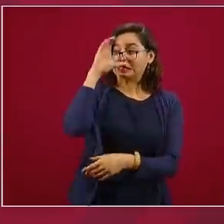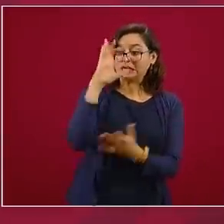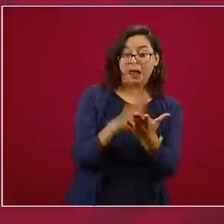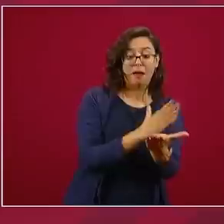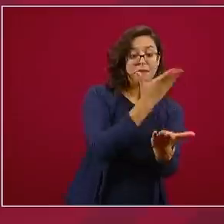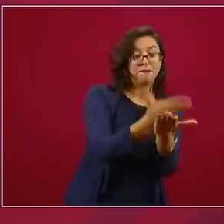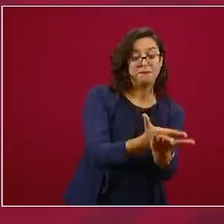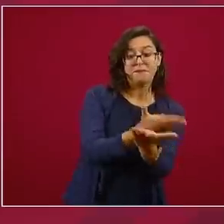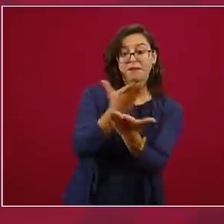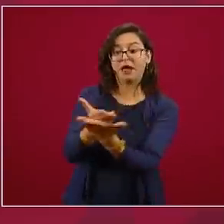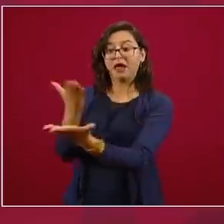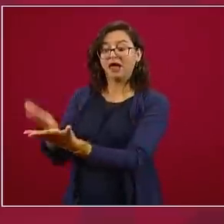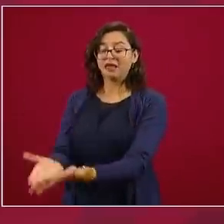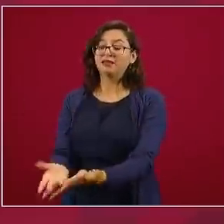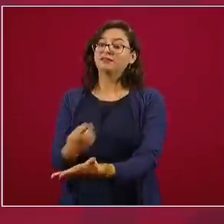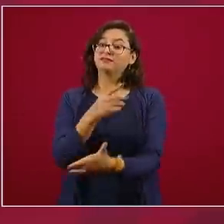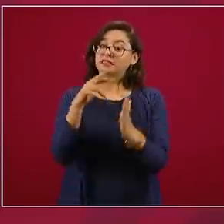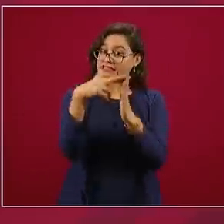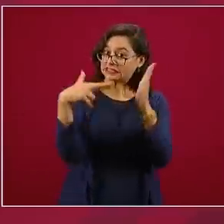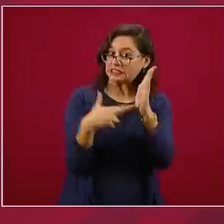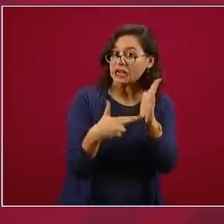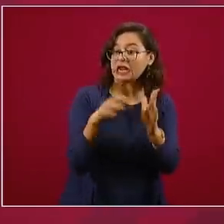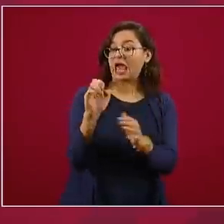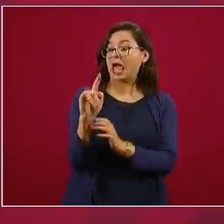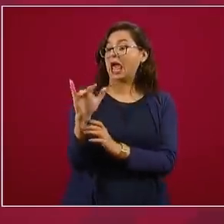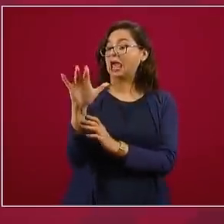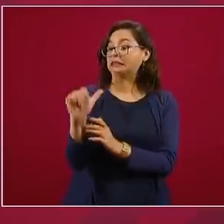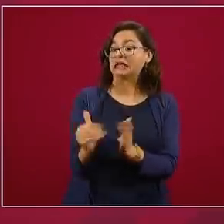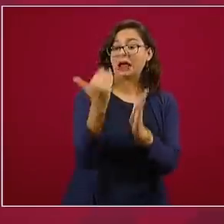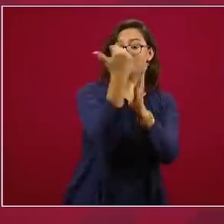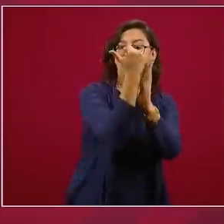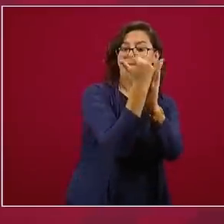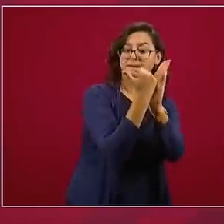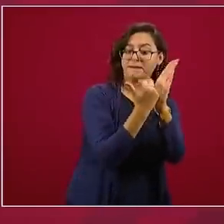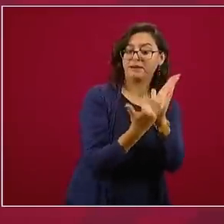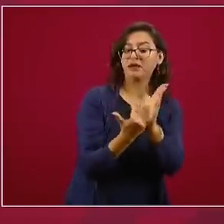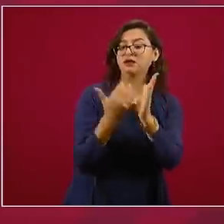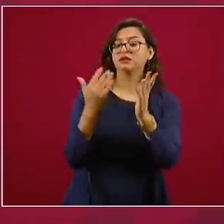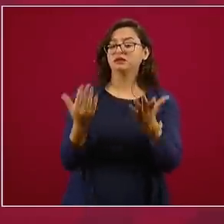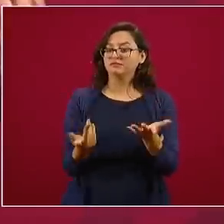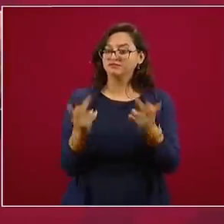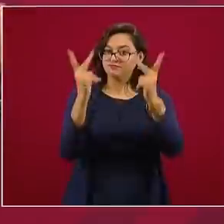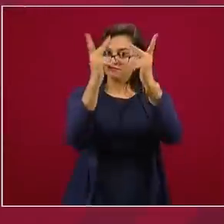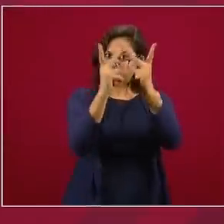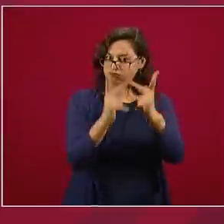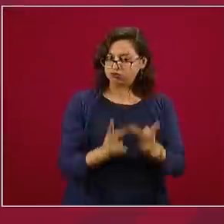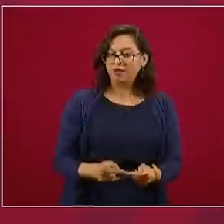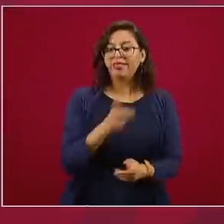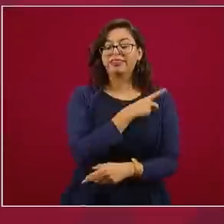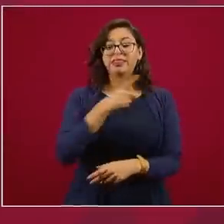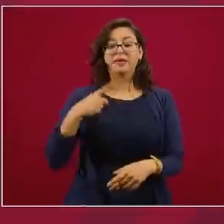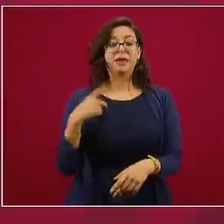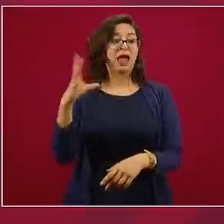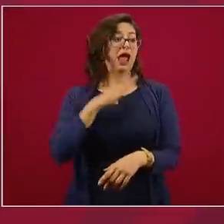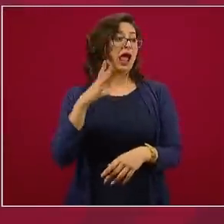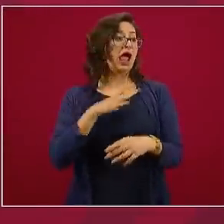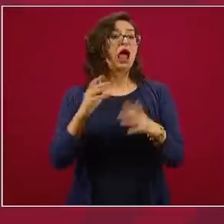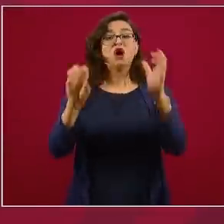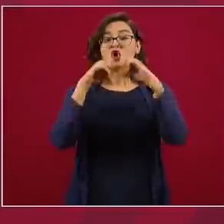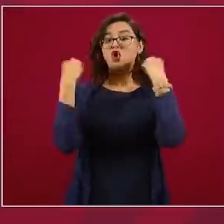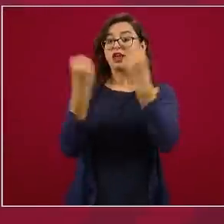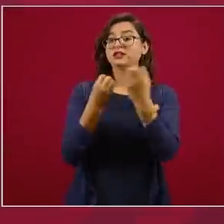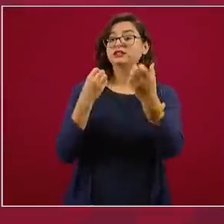tiene estándares, tiene reglas éticas que son aceptadas en el mundo. Hay distintos organismos, tanto nacionales